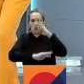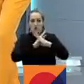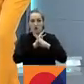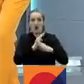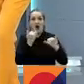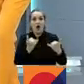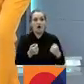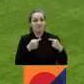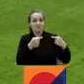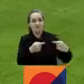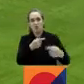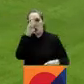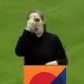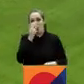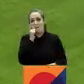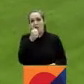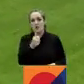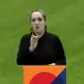Mundial.